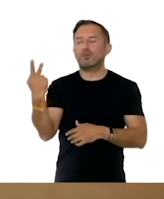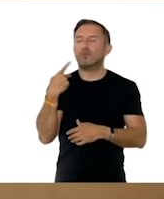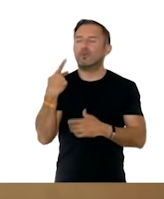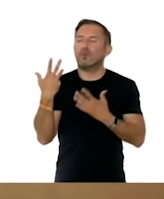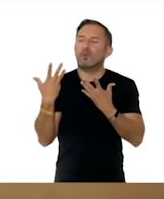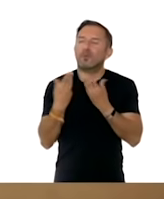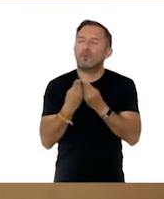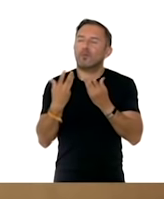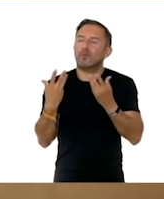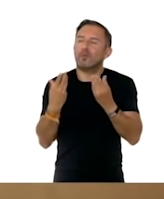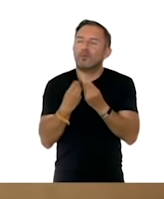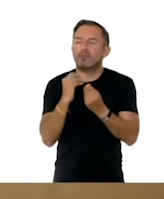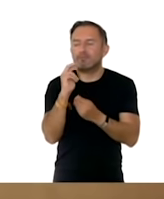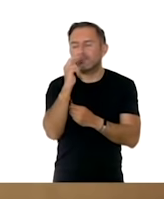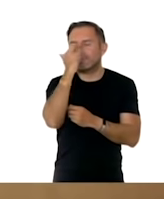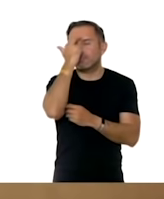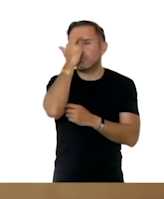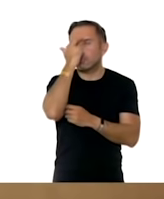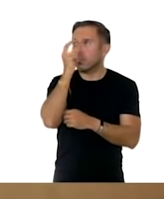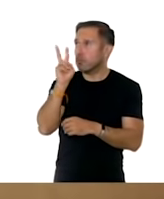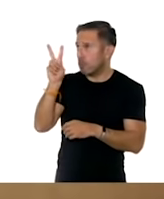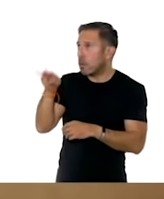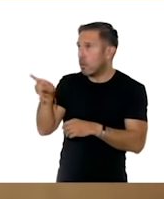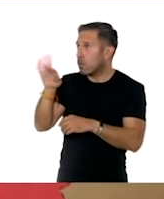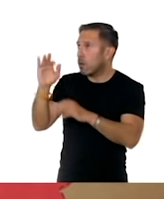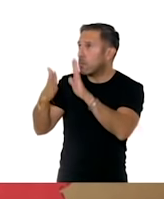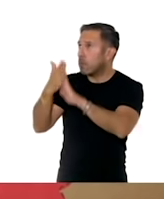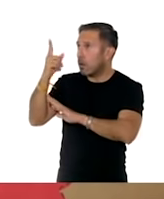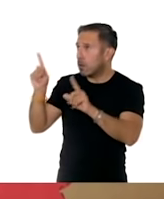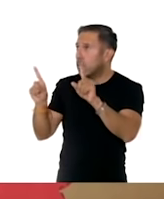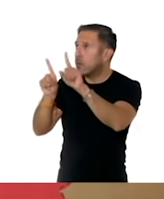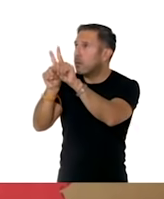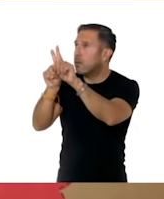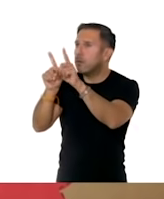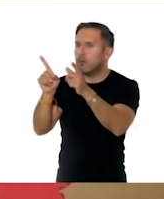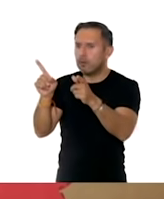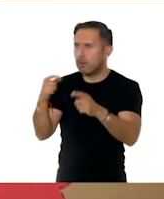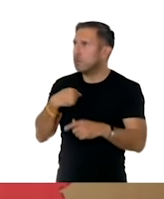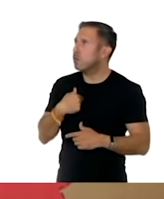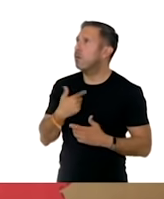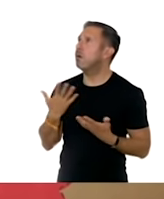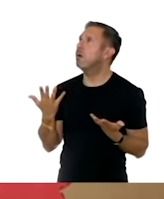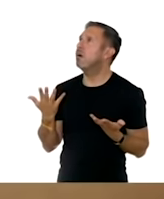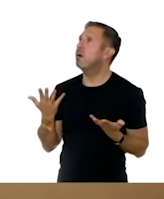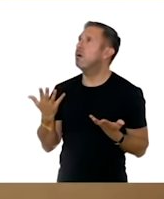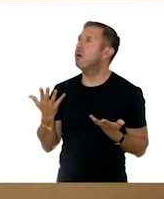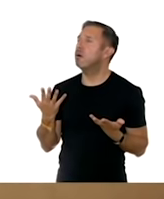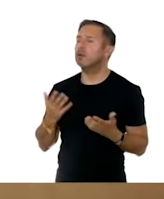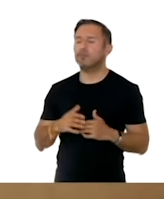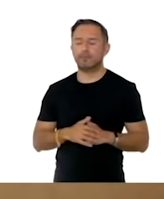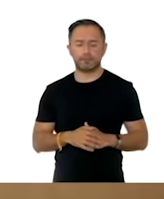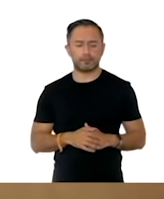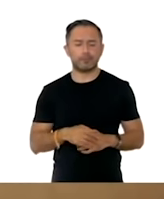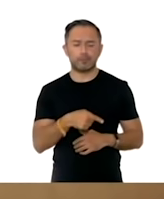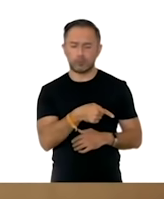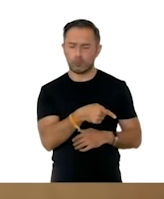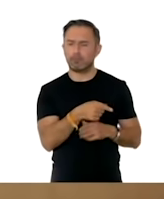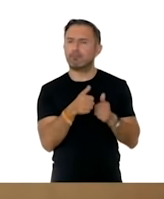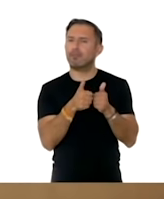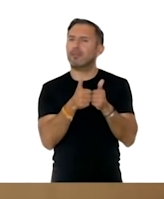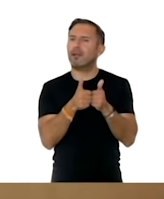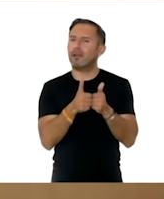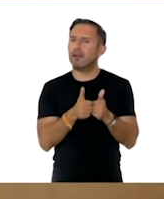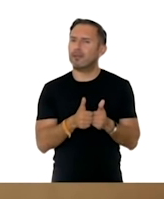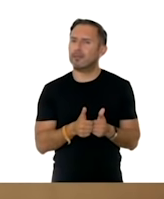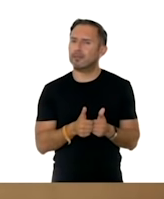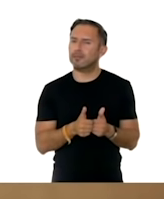Hachwa ha. Yana bingete. Kushtune teno. Teche. Yanabatal waye, okin